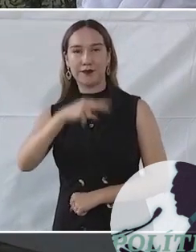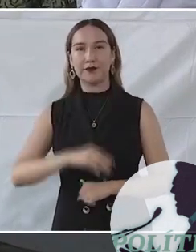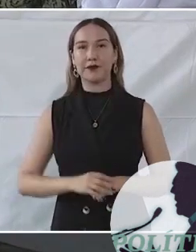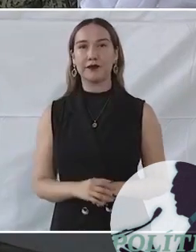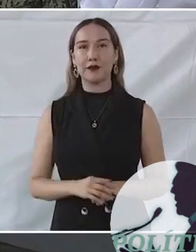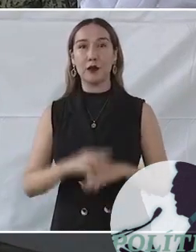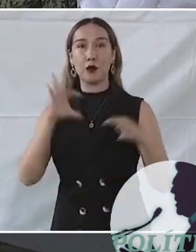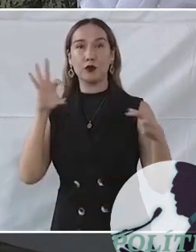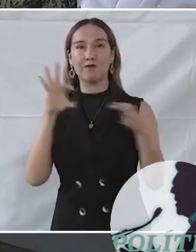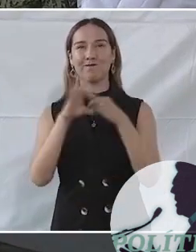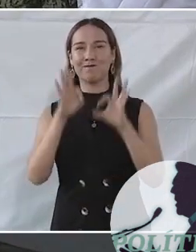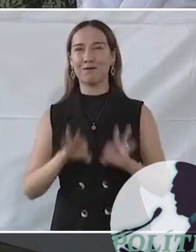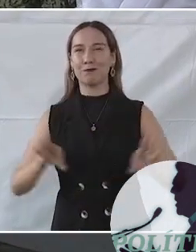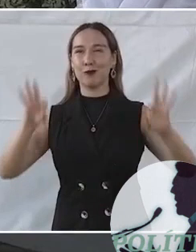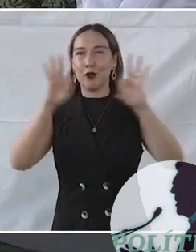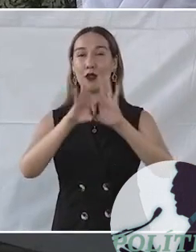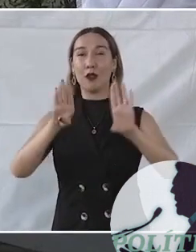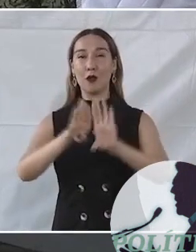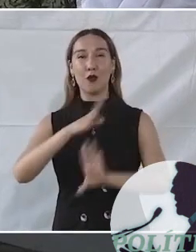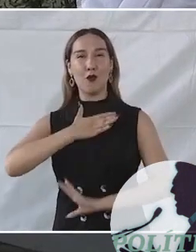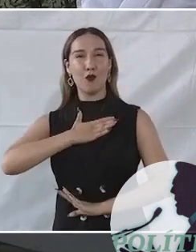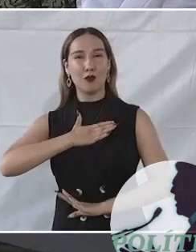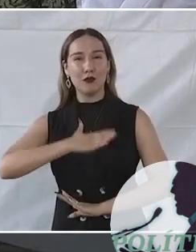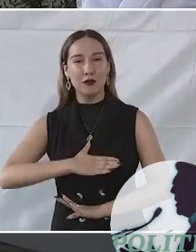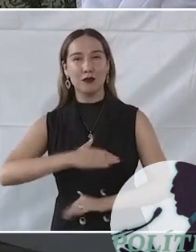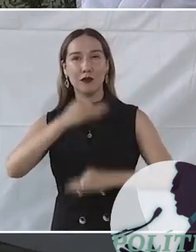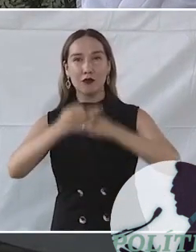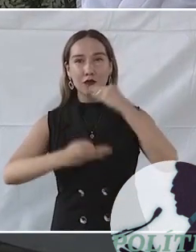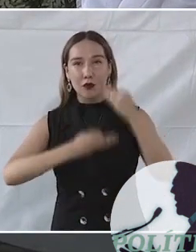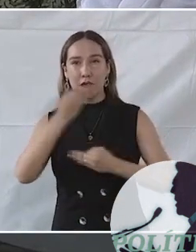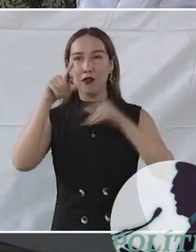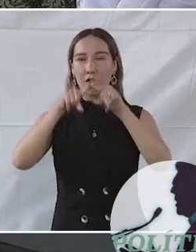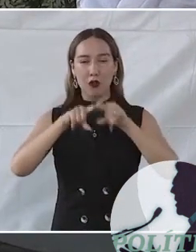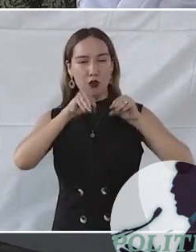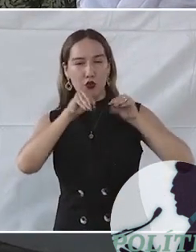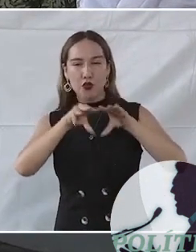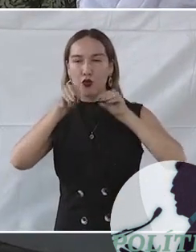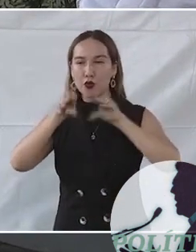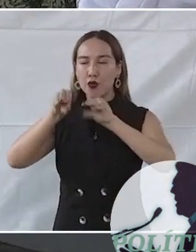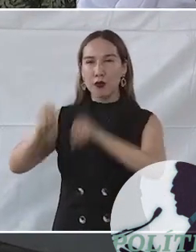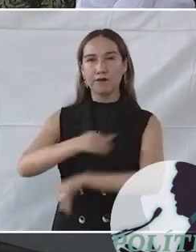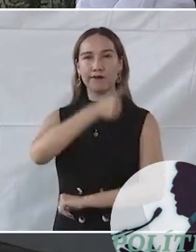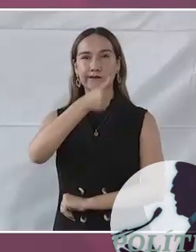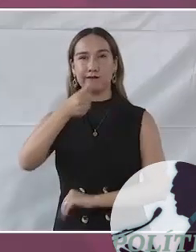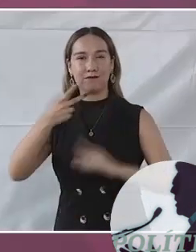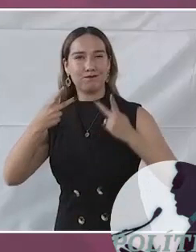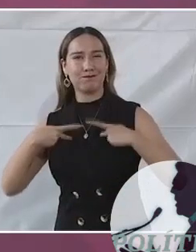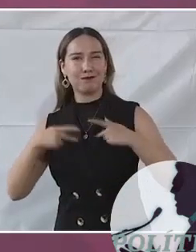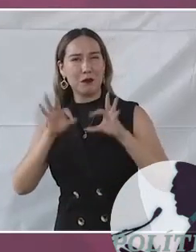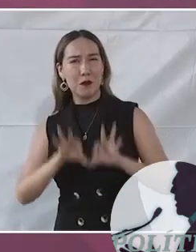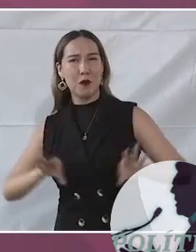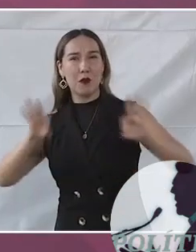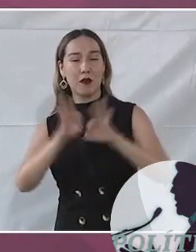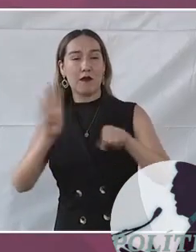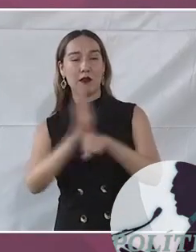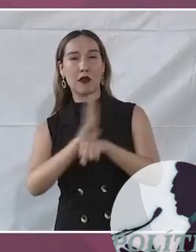la justicia social a todos los rincones del estado, a cada una de las personas cuyo bienestar es el principal interés